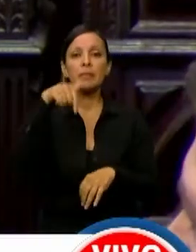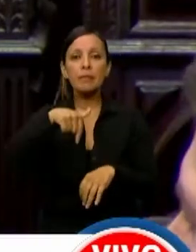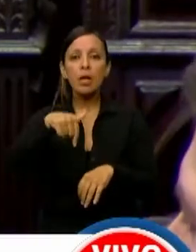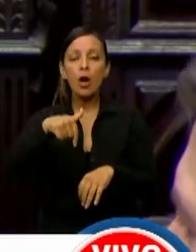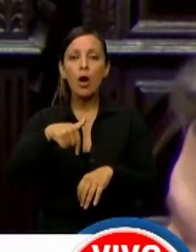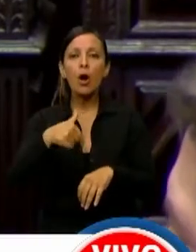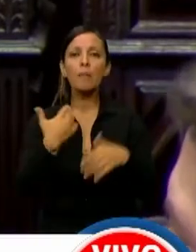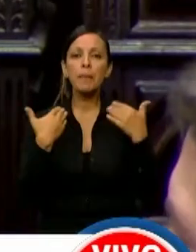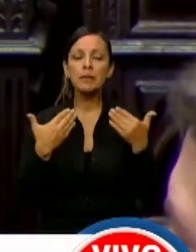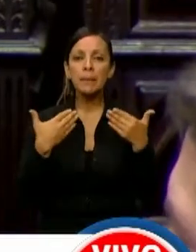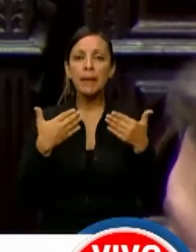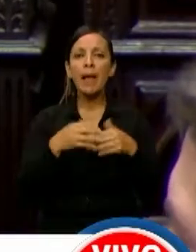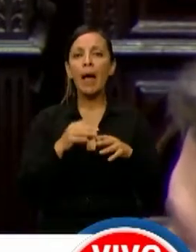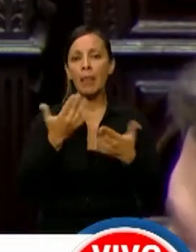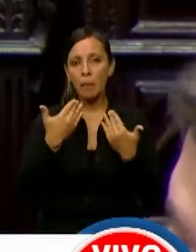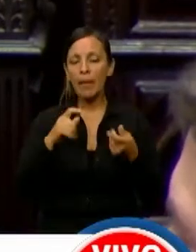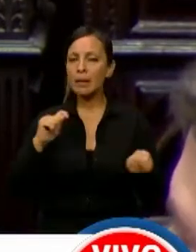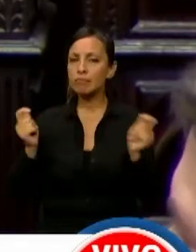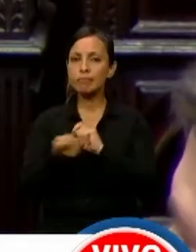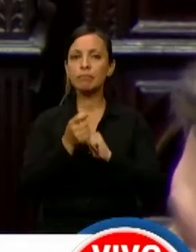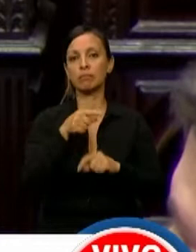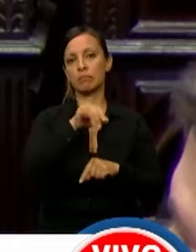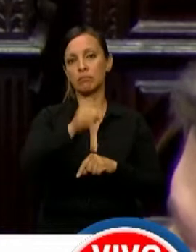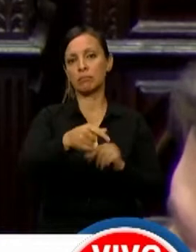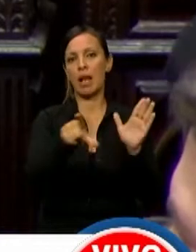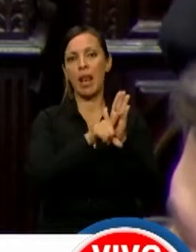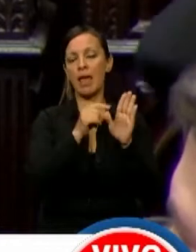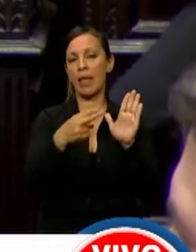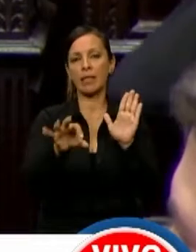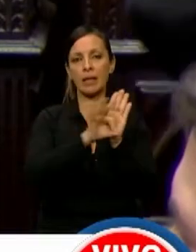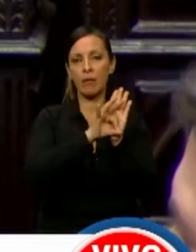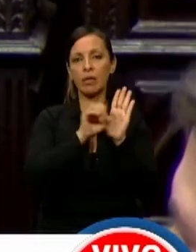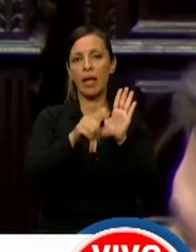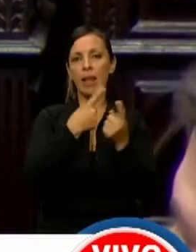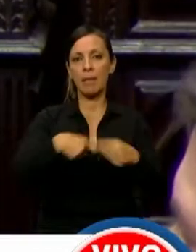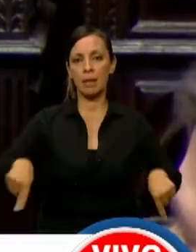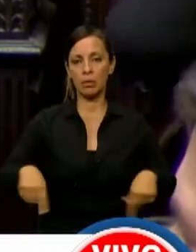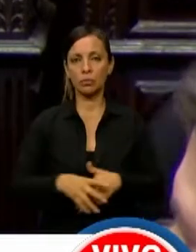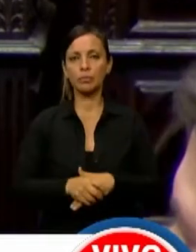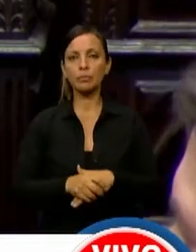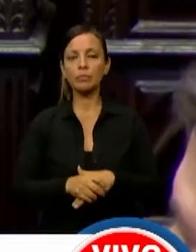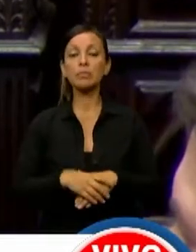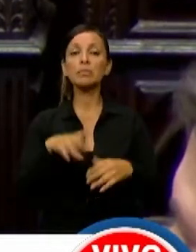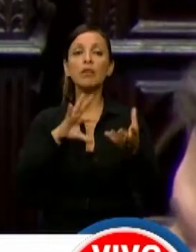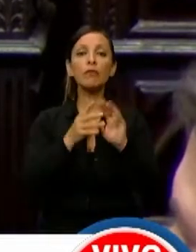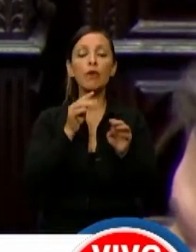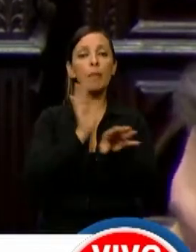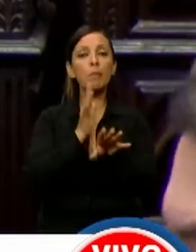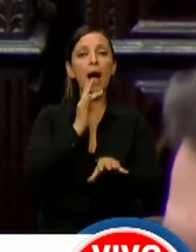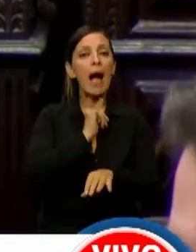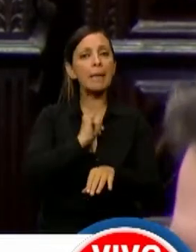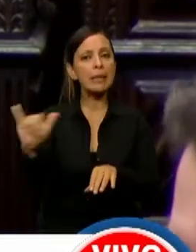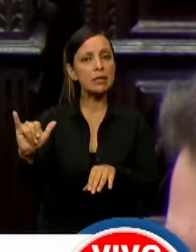la posibilidad de convertir en ley el etiquetado frontal de alimentos, un sistema de